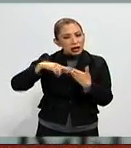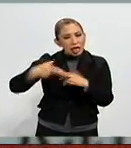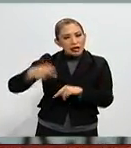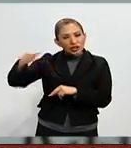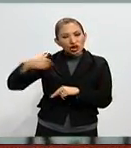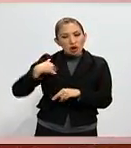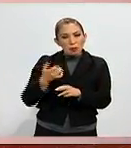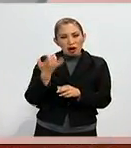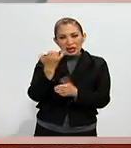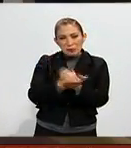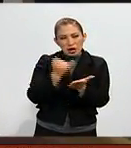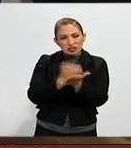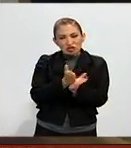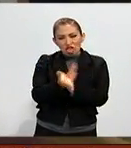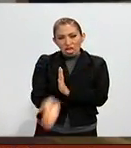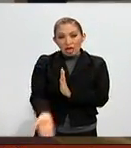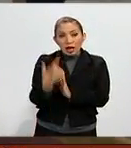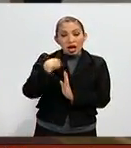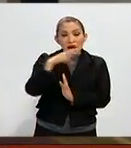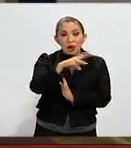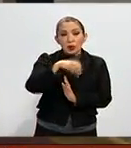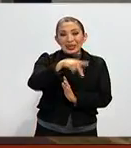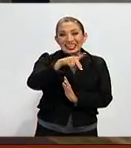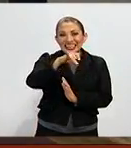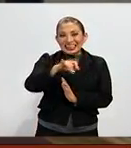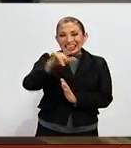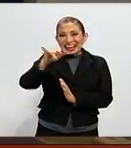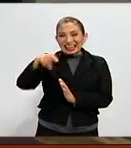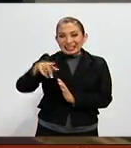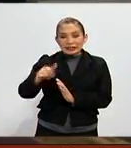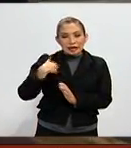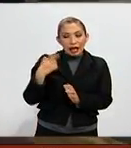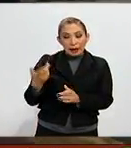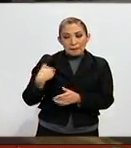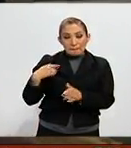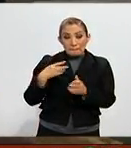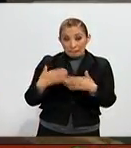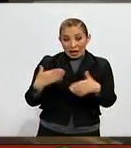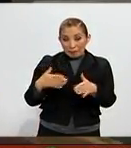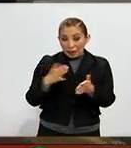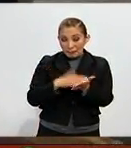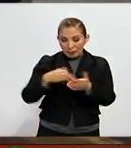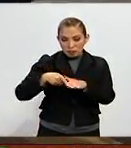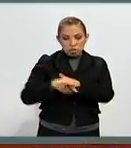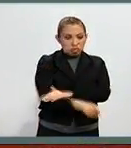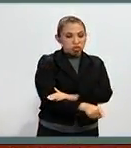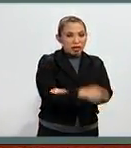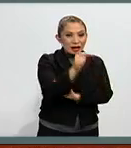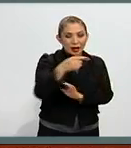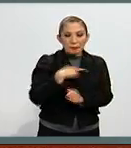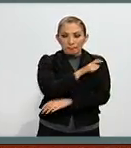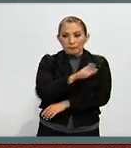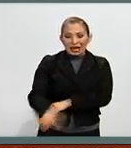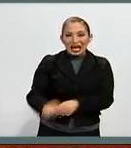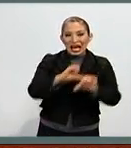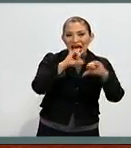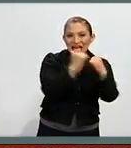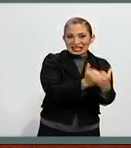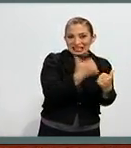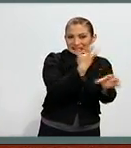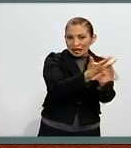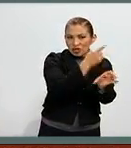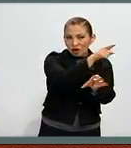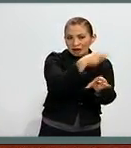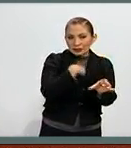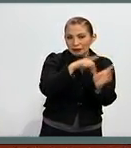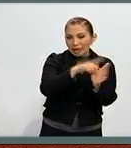Panama Papers. Y Wikileaks revela que la filtración de Panama Papers fue organizada y financiada por la Agencia de los Estados